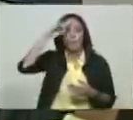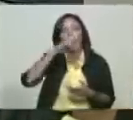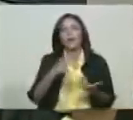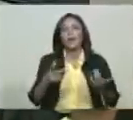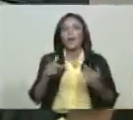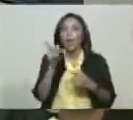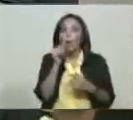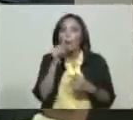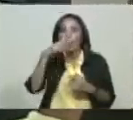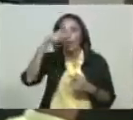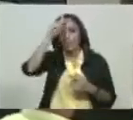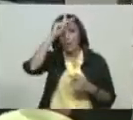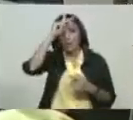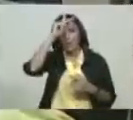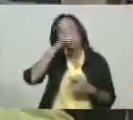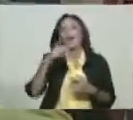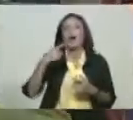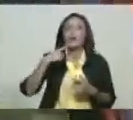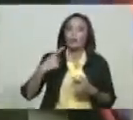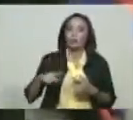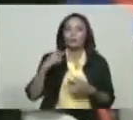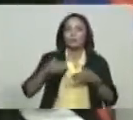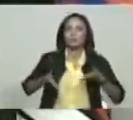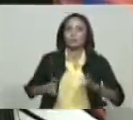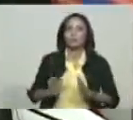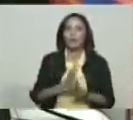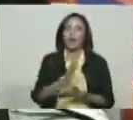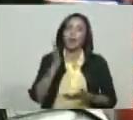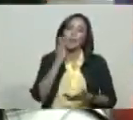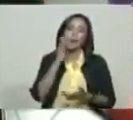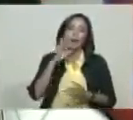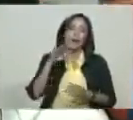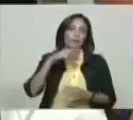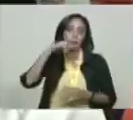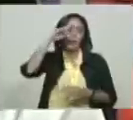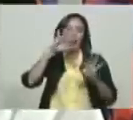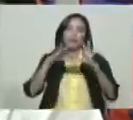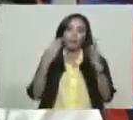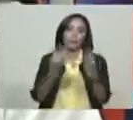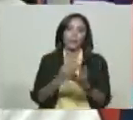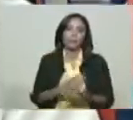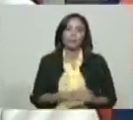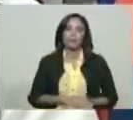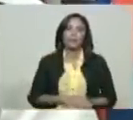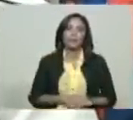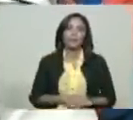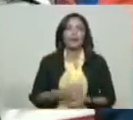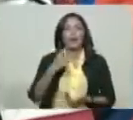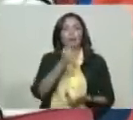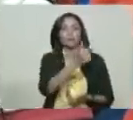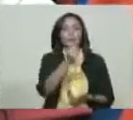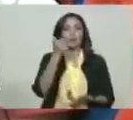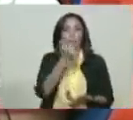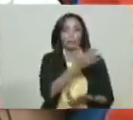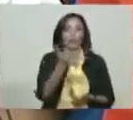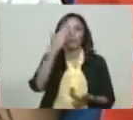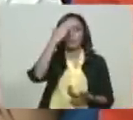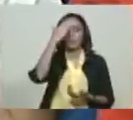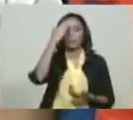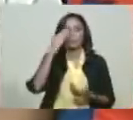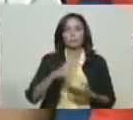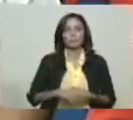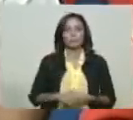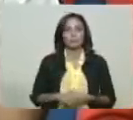Tarek, compañera vicepresidenta, vicepresidente de planificación, camarada Ricardo Menéndez.